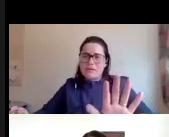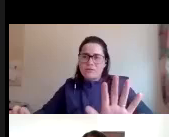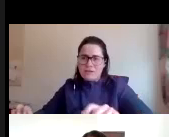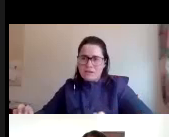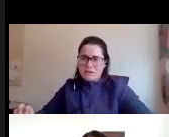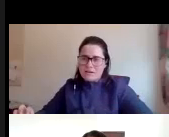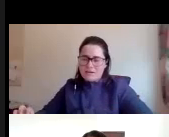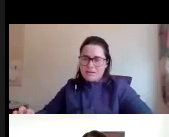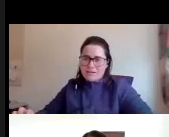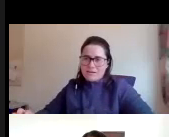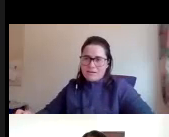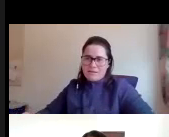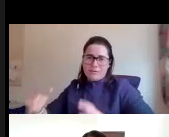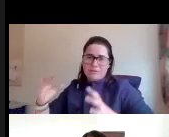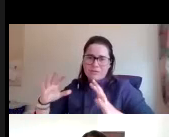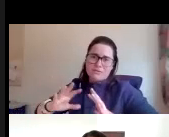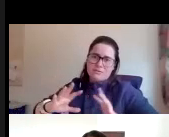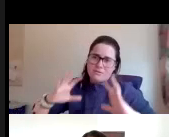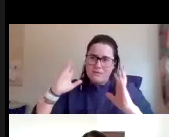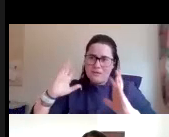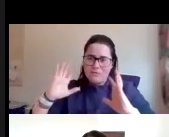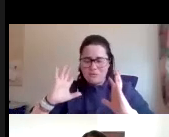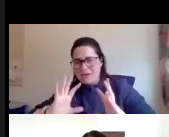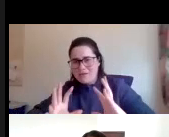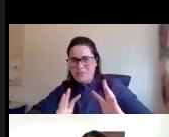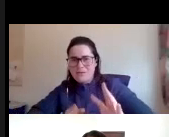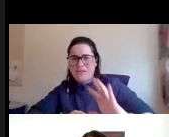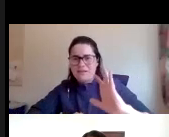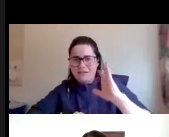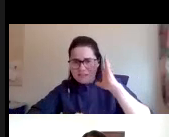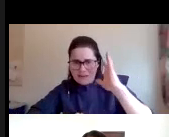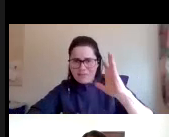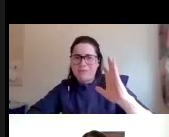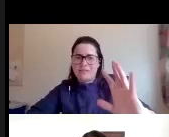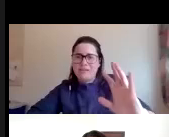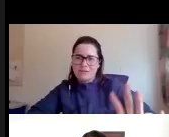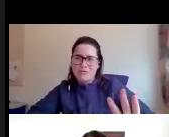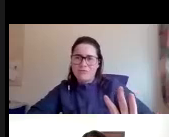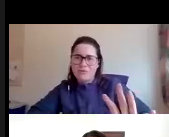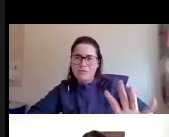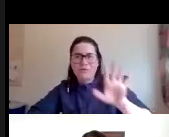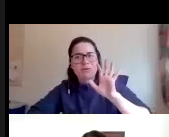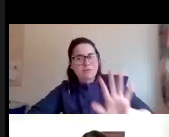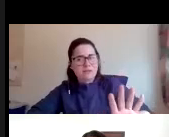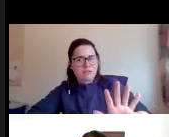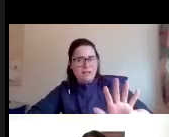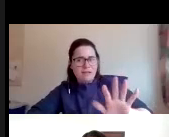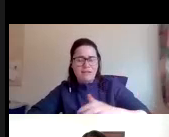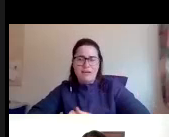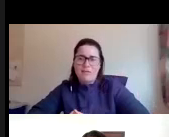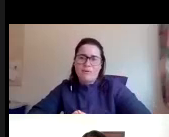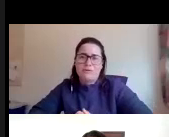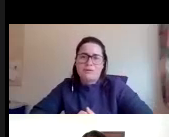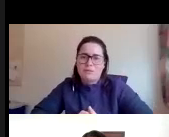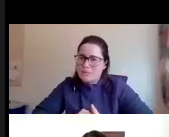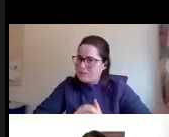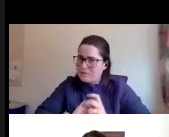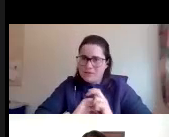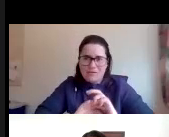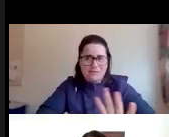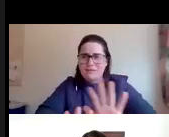para que lo tengan en el fondo de sus cerebros, para que tengan siempre presente nitrógeno y fósforo. No lo vamos a ver tan a detalle,